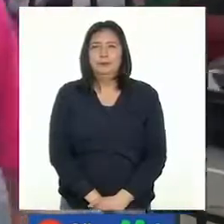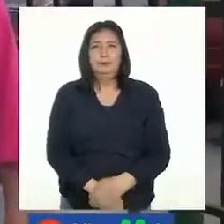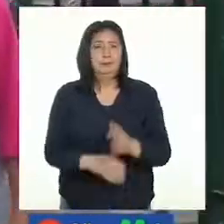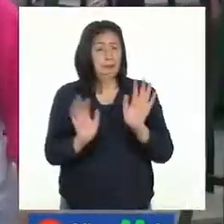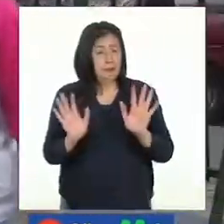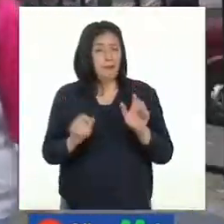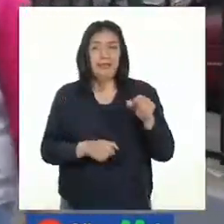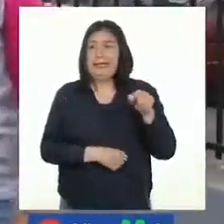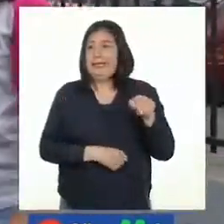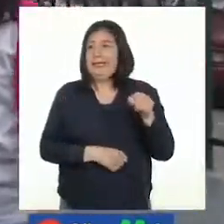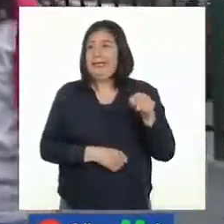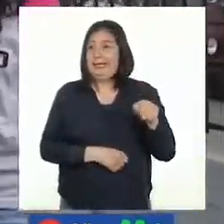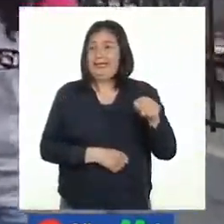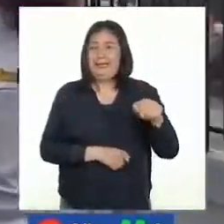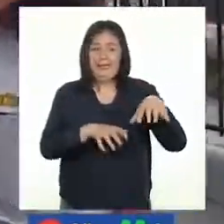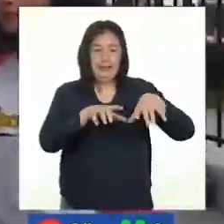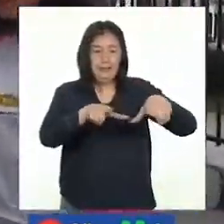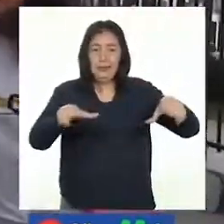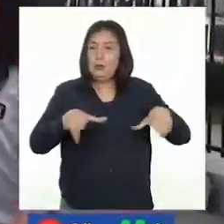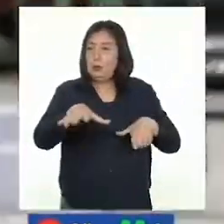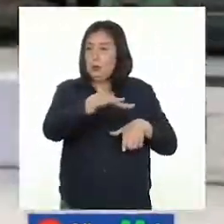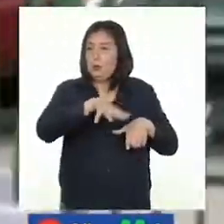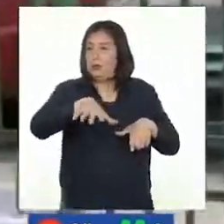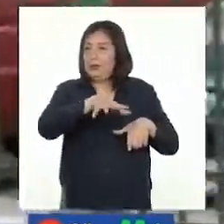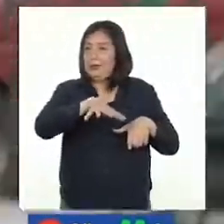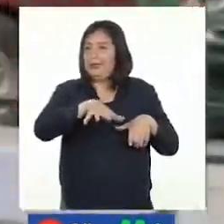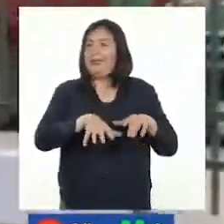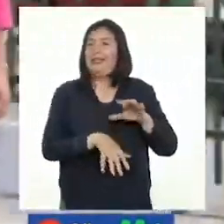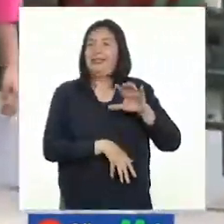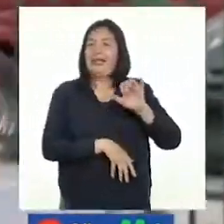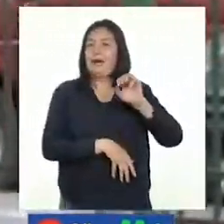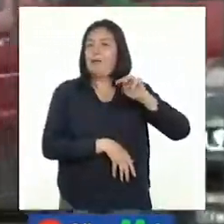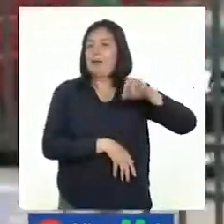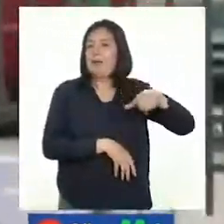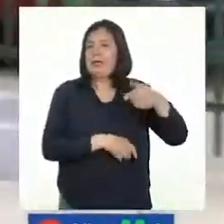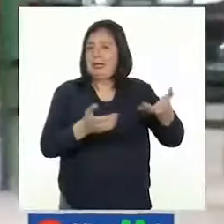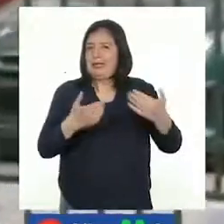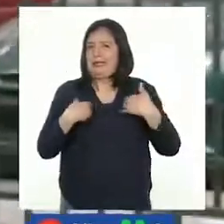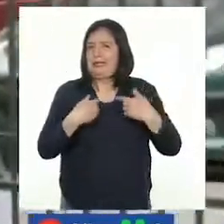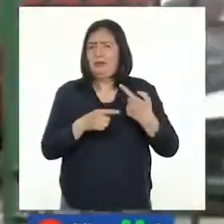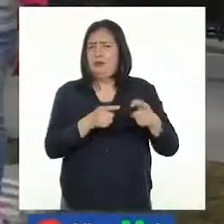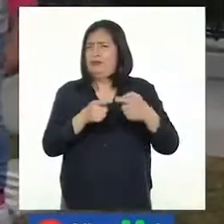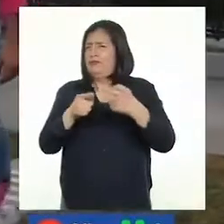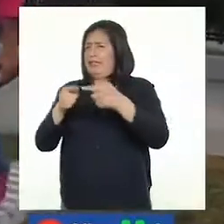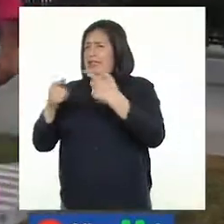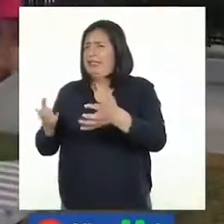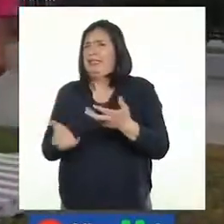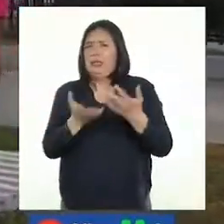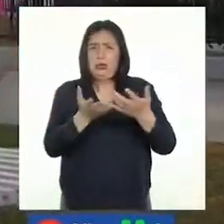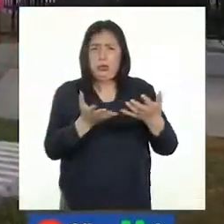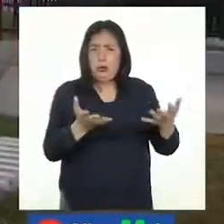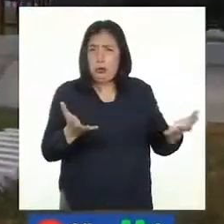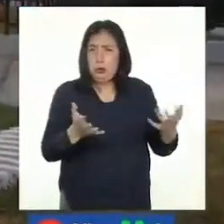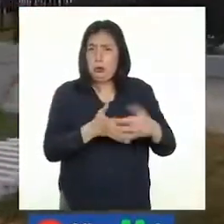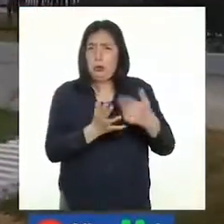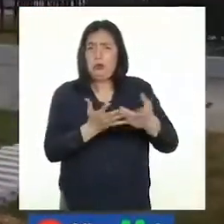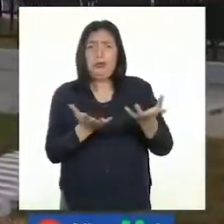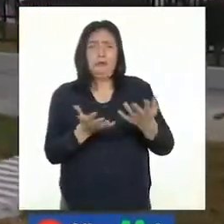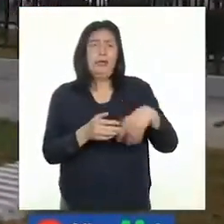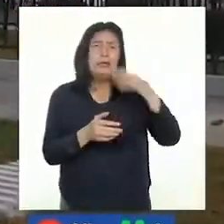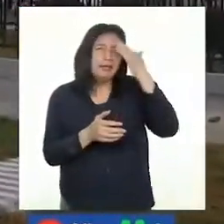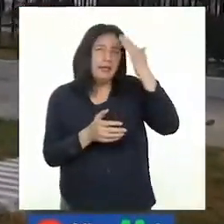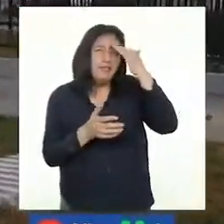Bueno, Mica, esta es la estación Campo de Marte. Aquí contamos con una serie de instrumentos meteorológicos